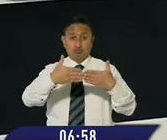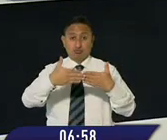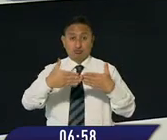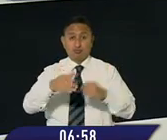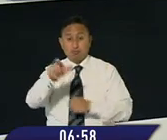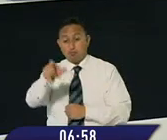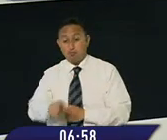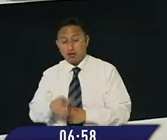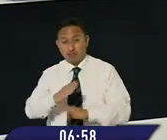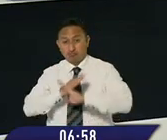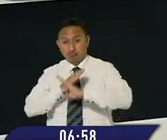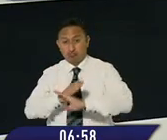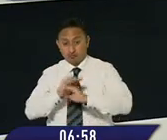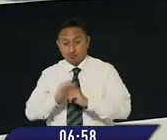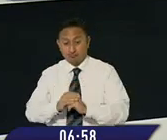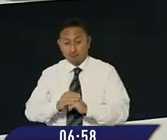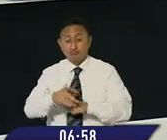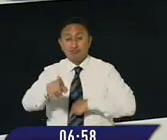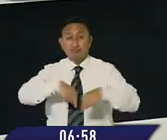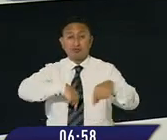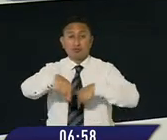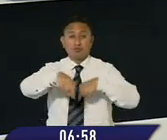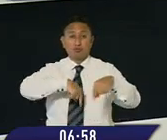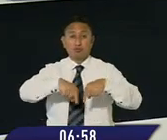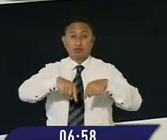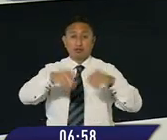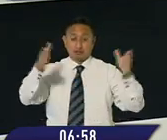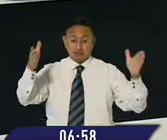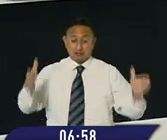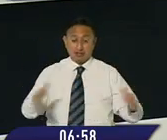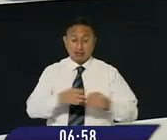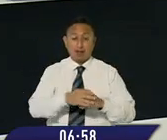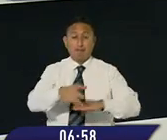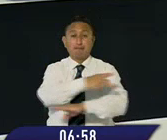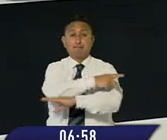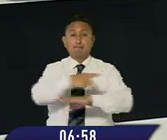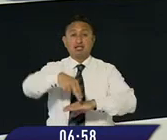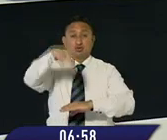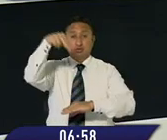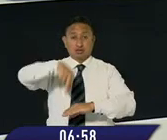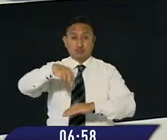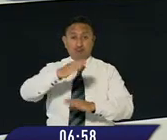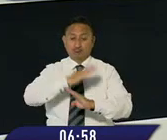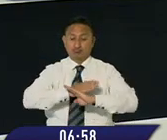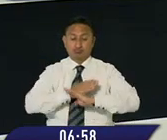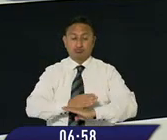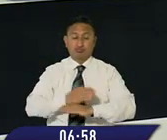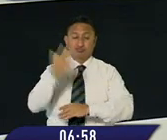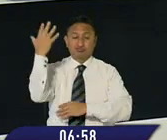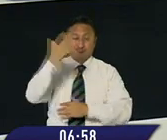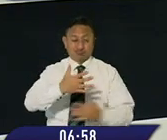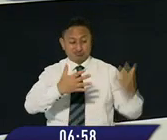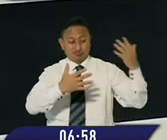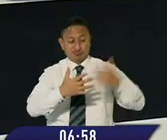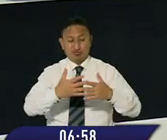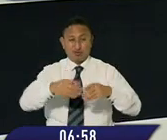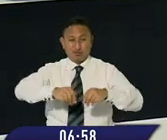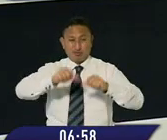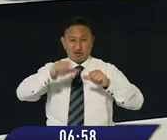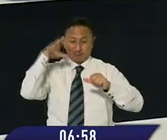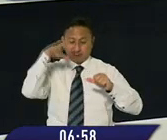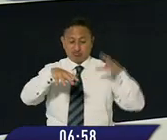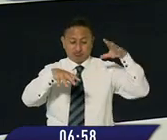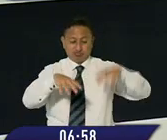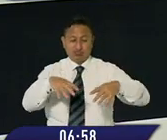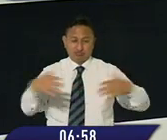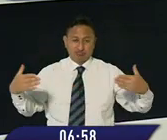por manifestantes. La circulación vehicular en parte de la Panamericana Norte fue nula. Palos, piedras y montículos de tierra bloquearon